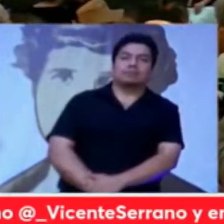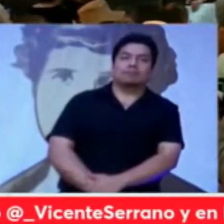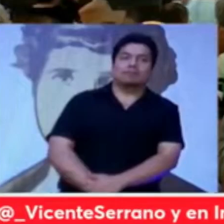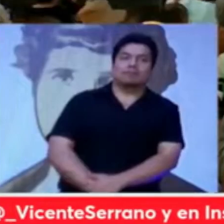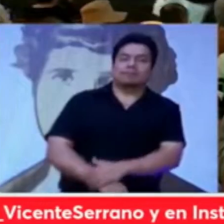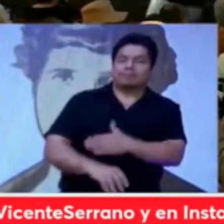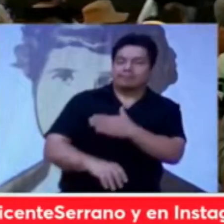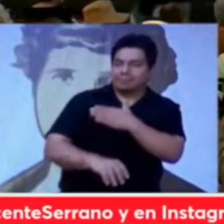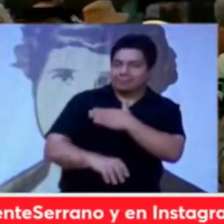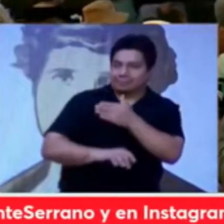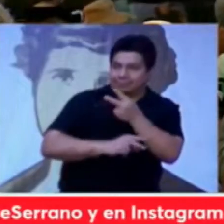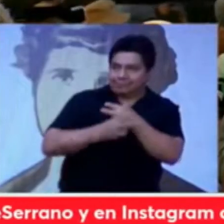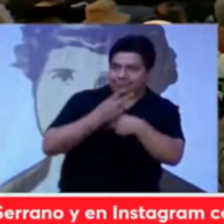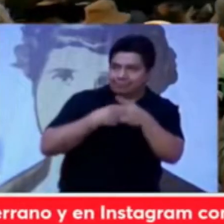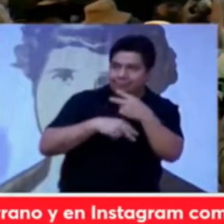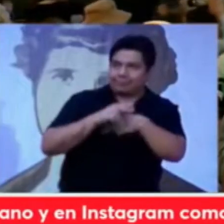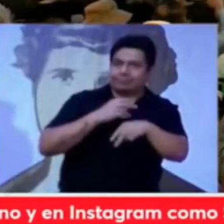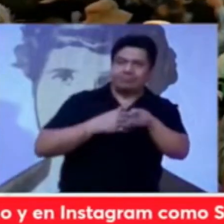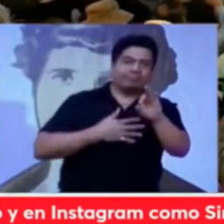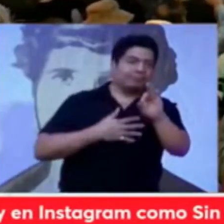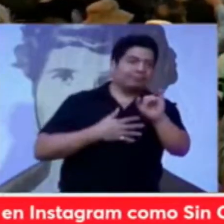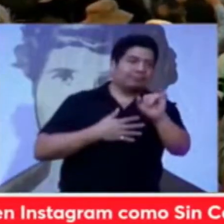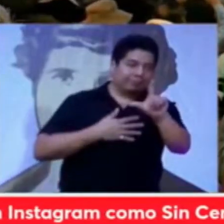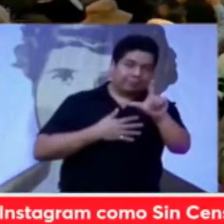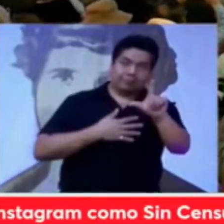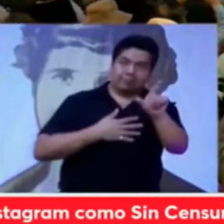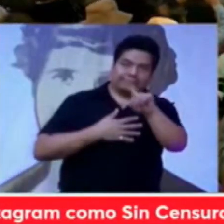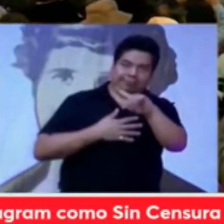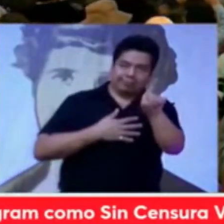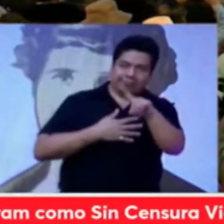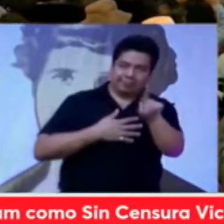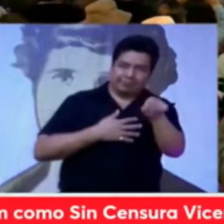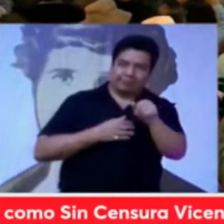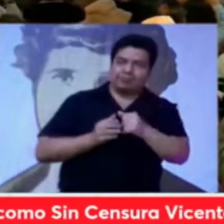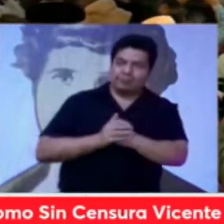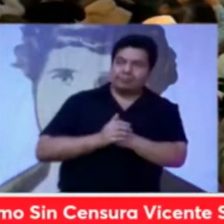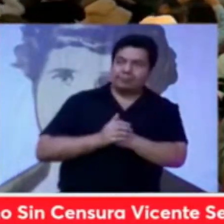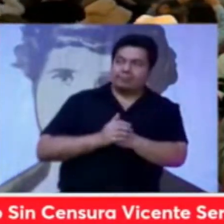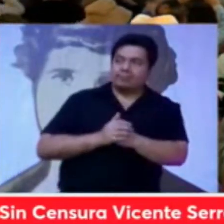Bienvenidos a esta feria casa